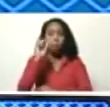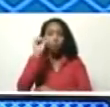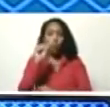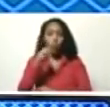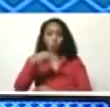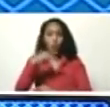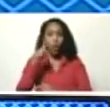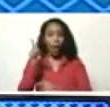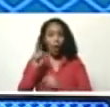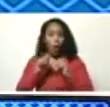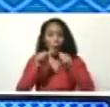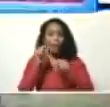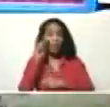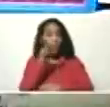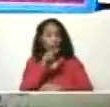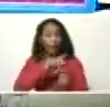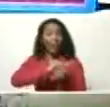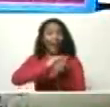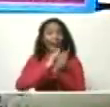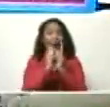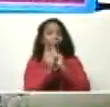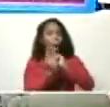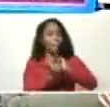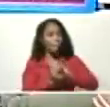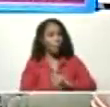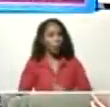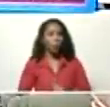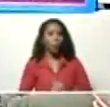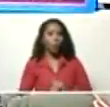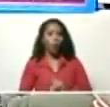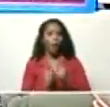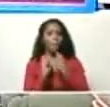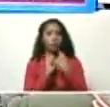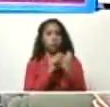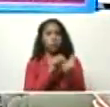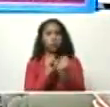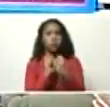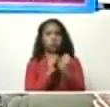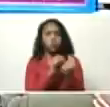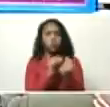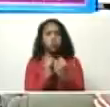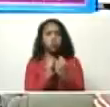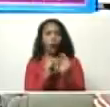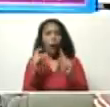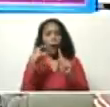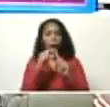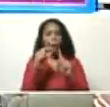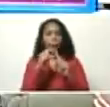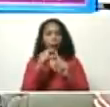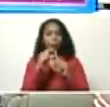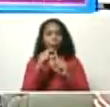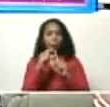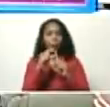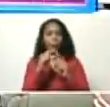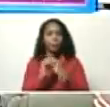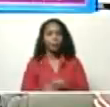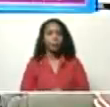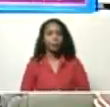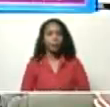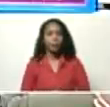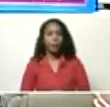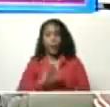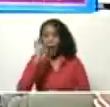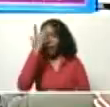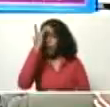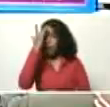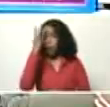padrino, un cambio en el discurso, en la palabra. Y en